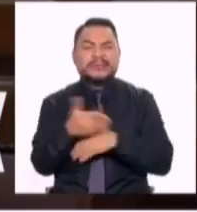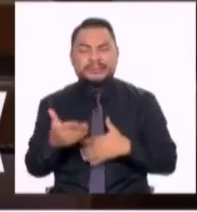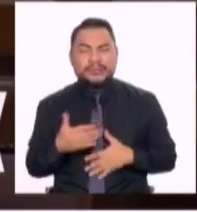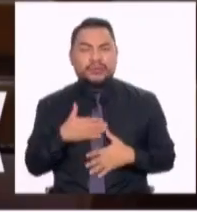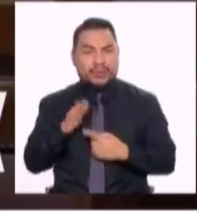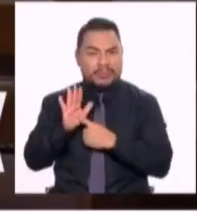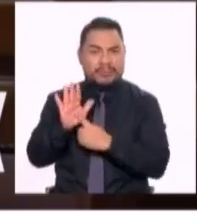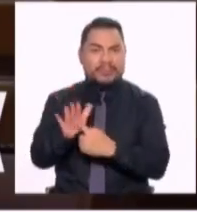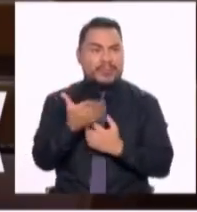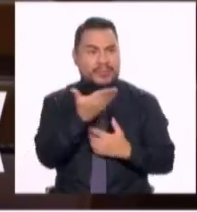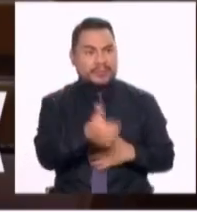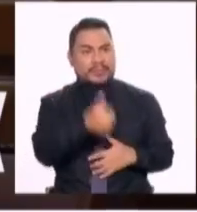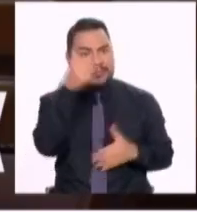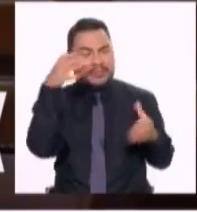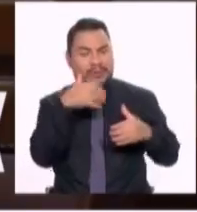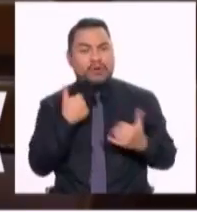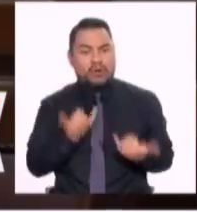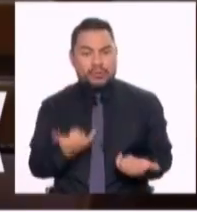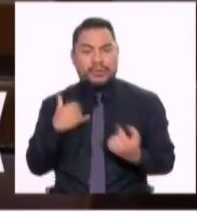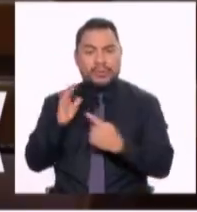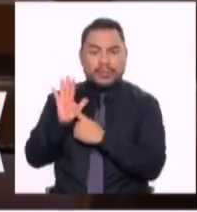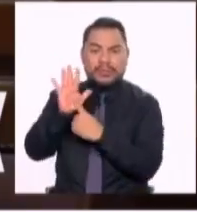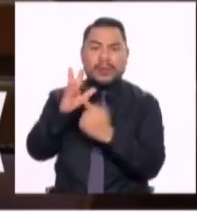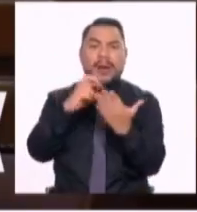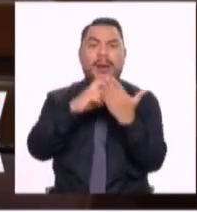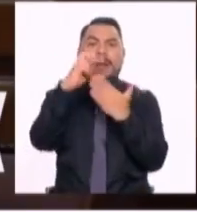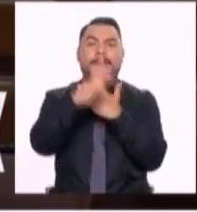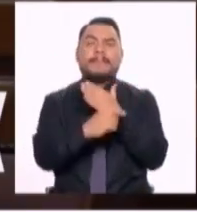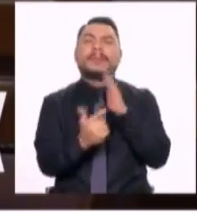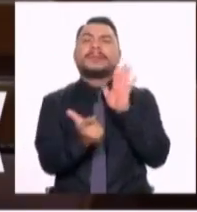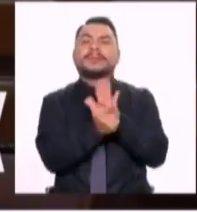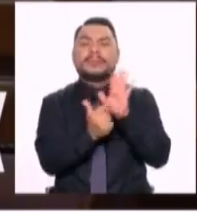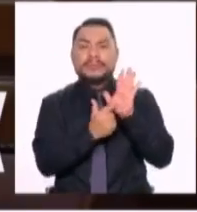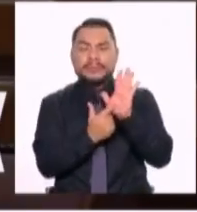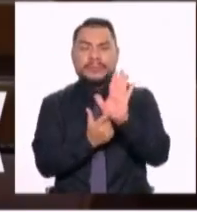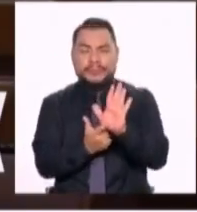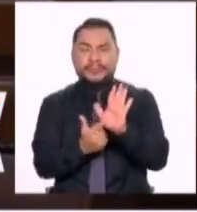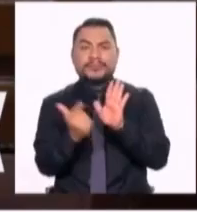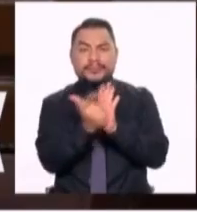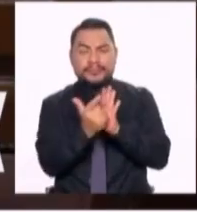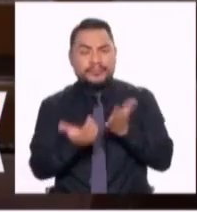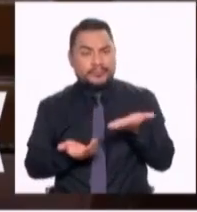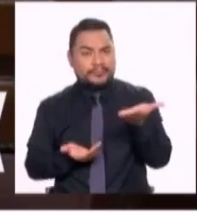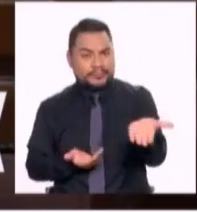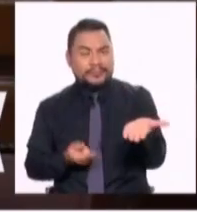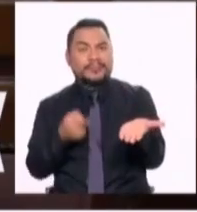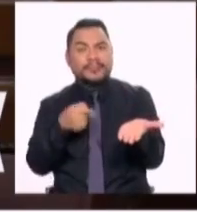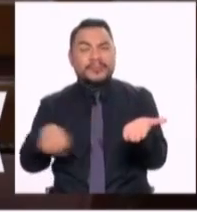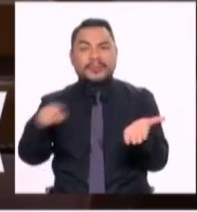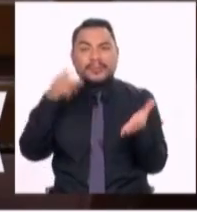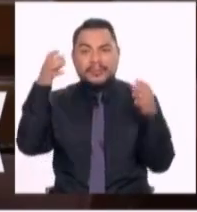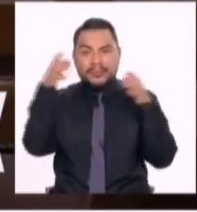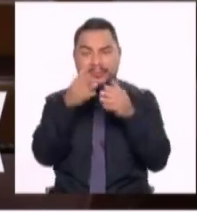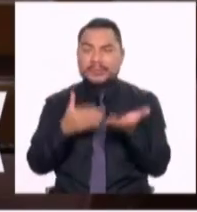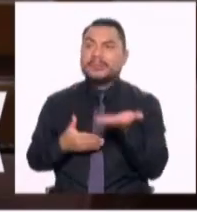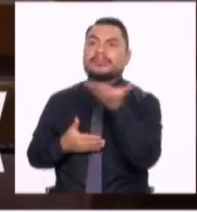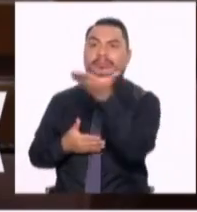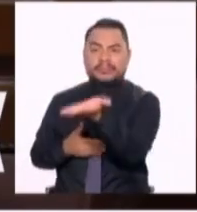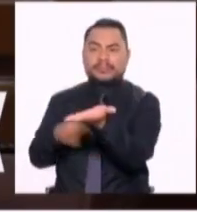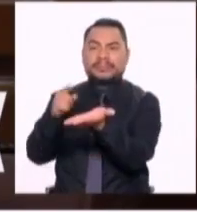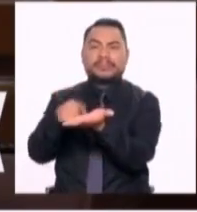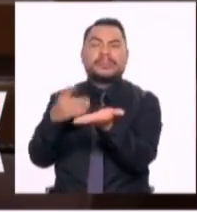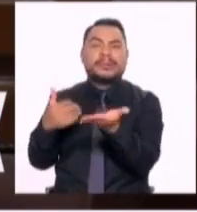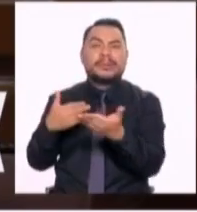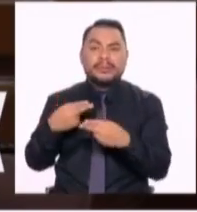hubiera gustado escuchar esa música bastante agradable para los oídos. Si es que se hubiera dirigido de repente a la región Lambayeque para decir o